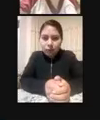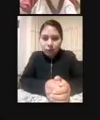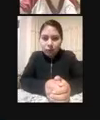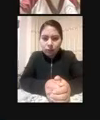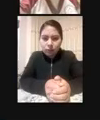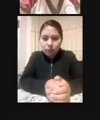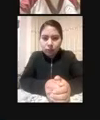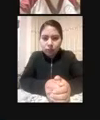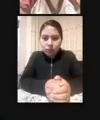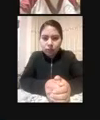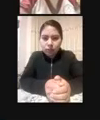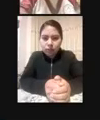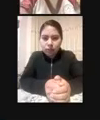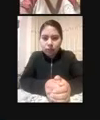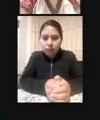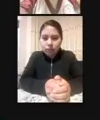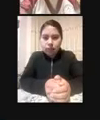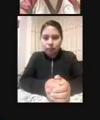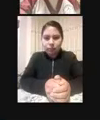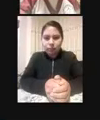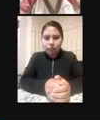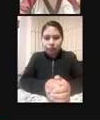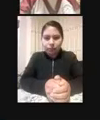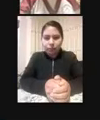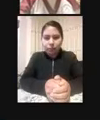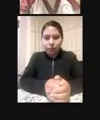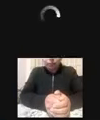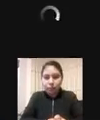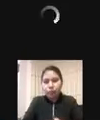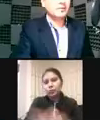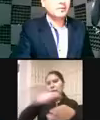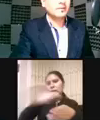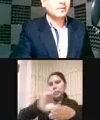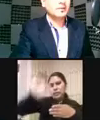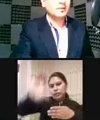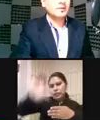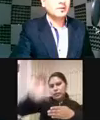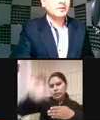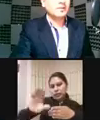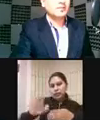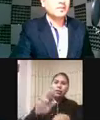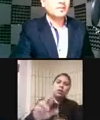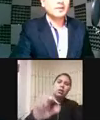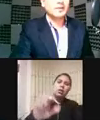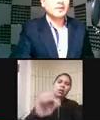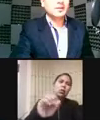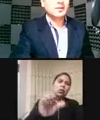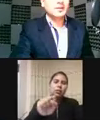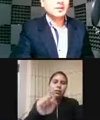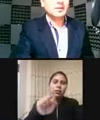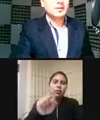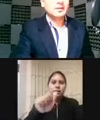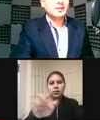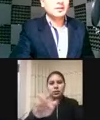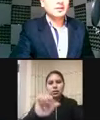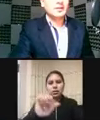Bien, vamos a pasar con la licenciada Rosario, por favor, que nos va a tocar el tema de motricidad